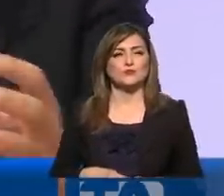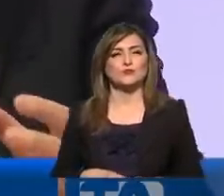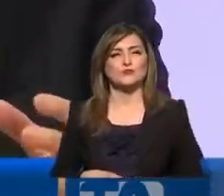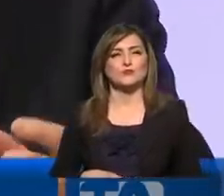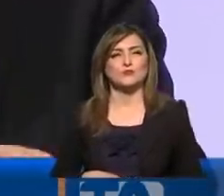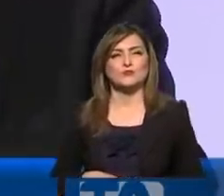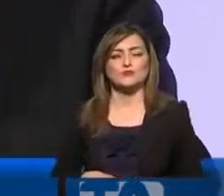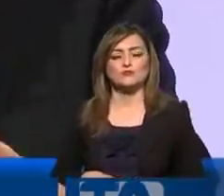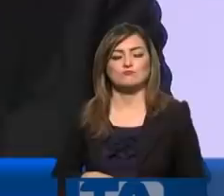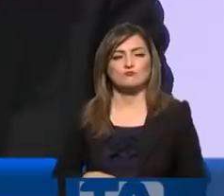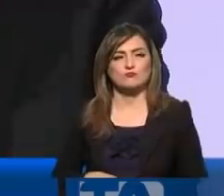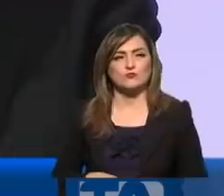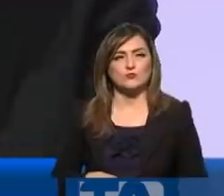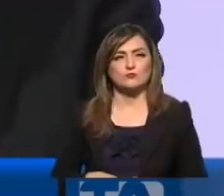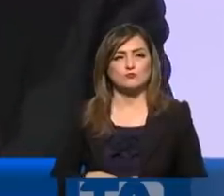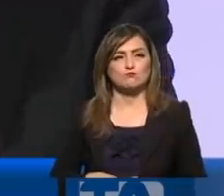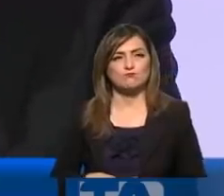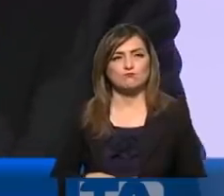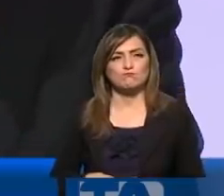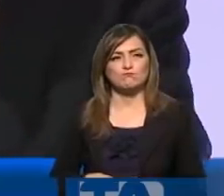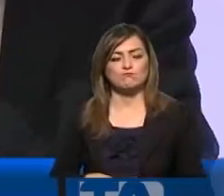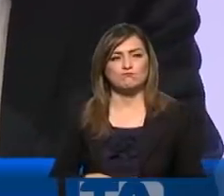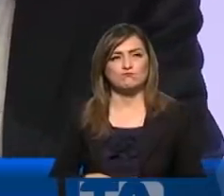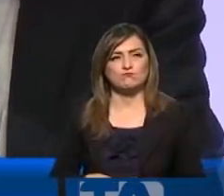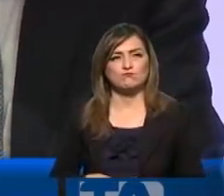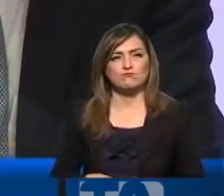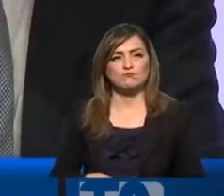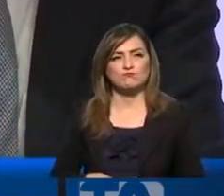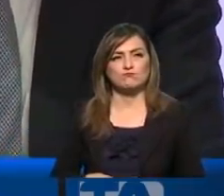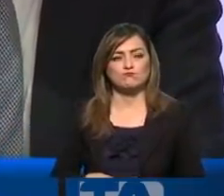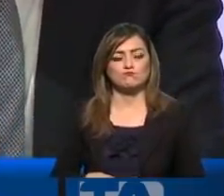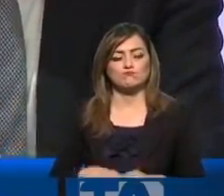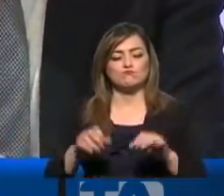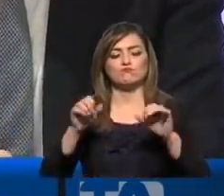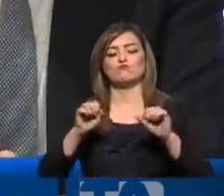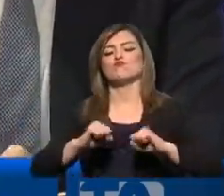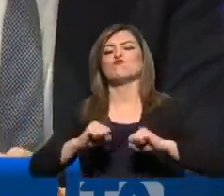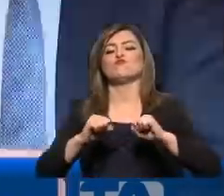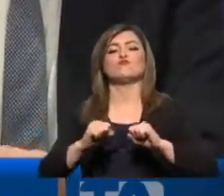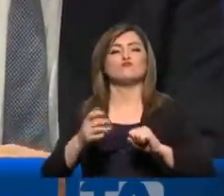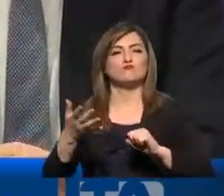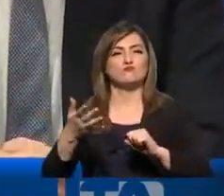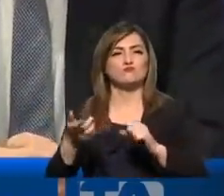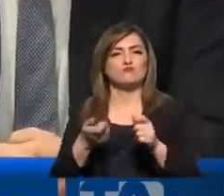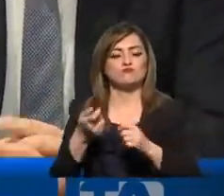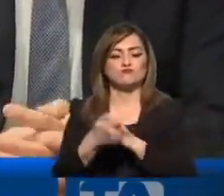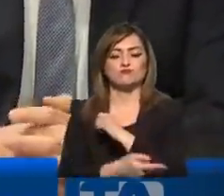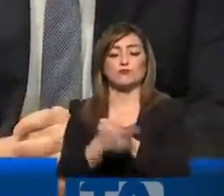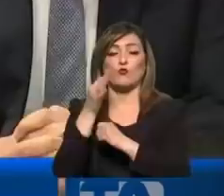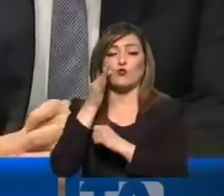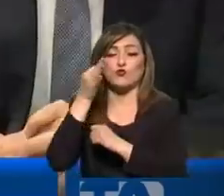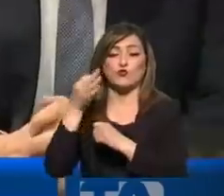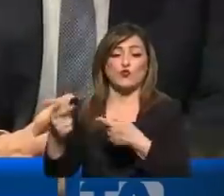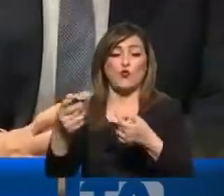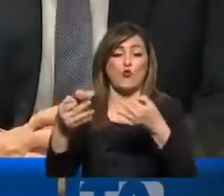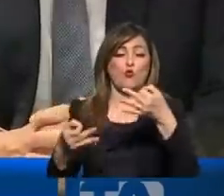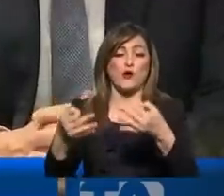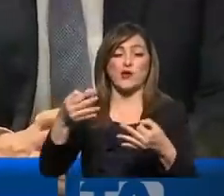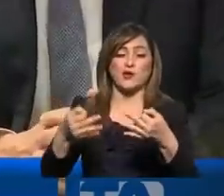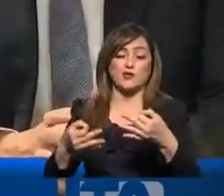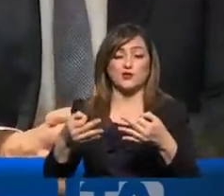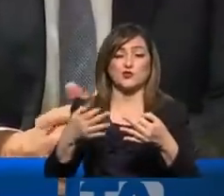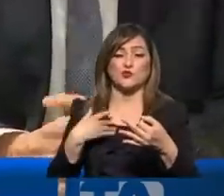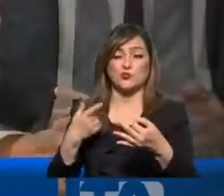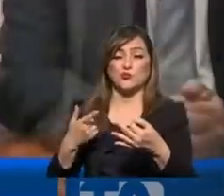acotamiento, a la limitación de aquellas posibilidades en que el Estado ecuatoriano pueda ser condenado en el futuro a